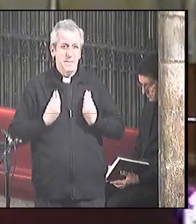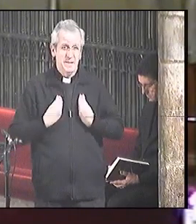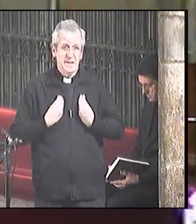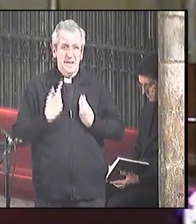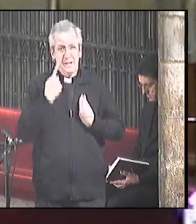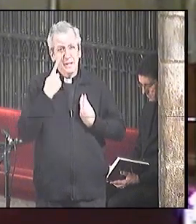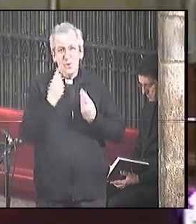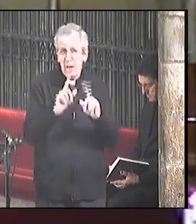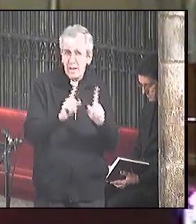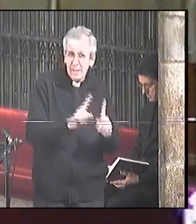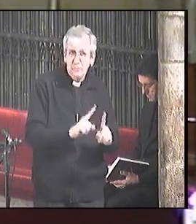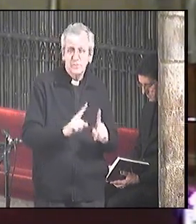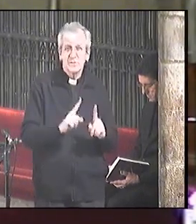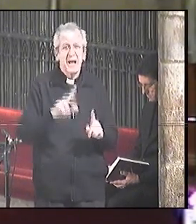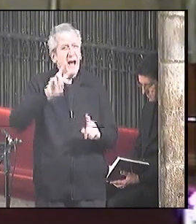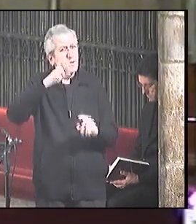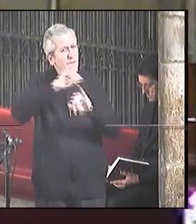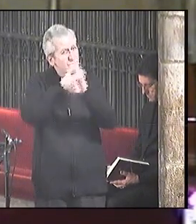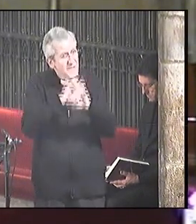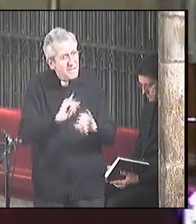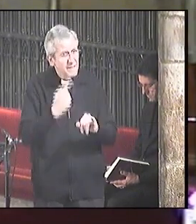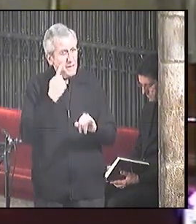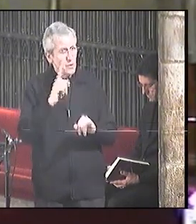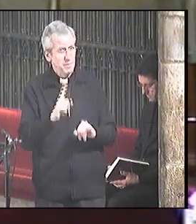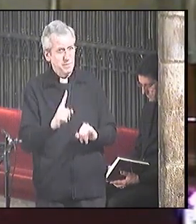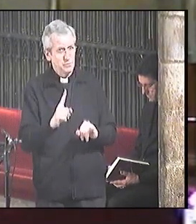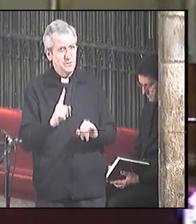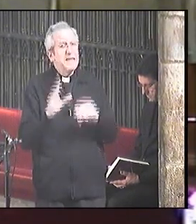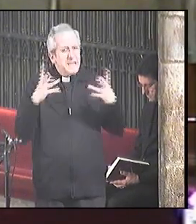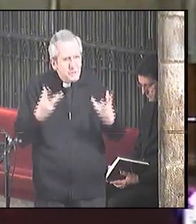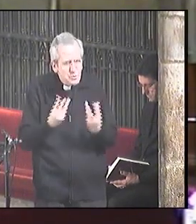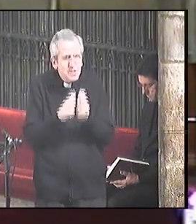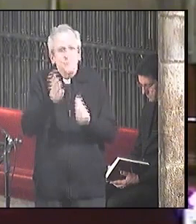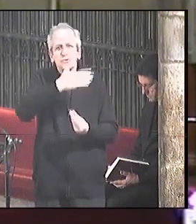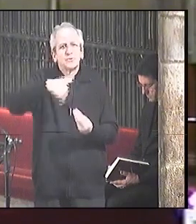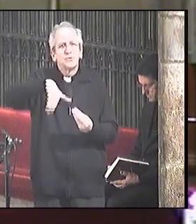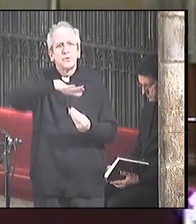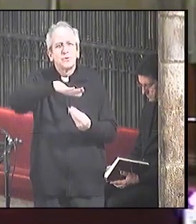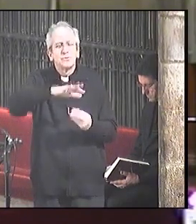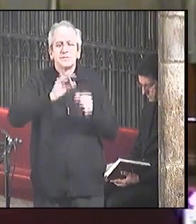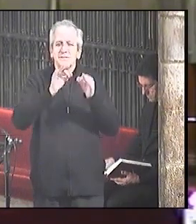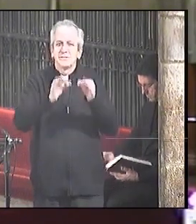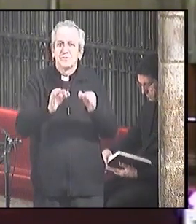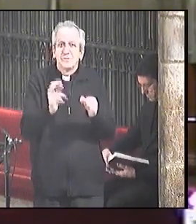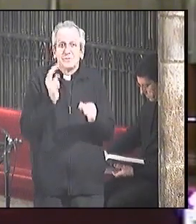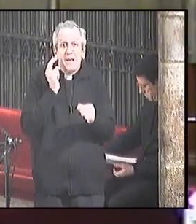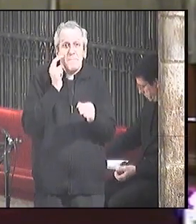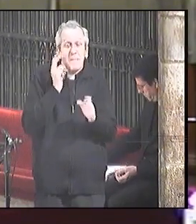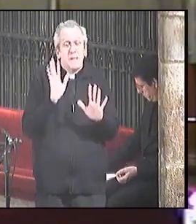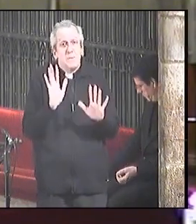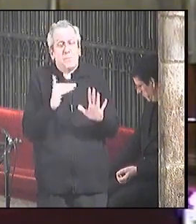percibimos, que hay otra felicidad que no vemos y que allí nos juntaremos todos. Y esto nos da miedo porque no